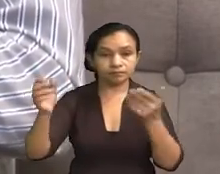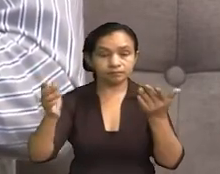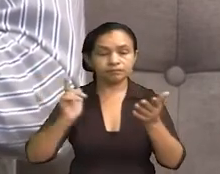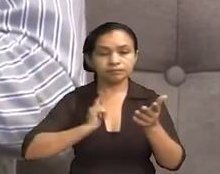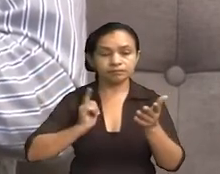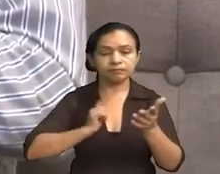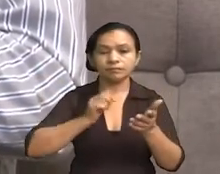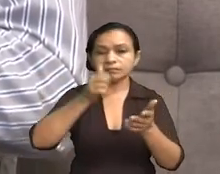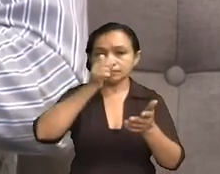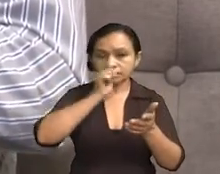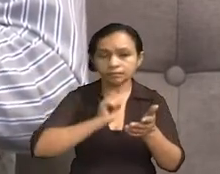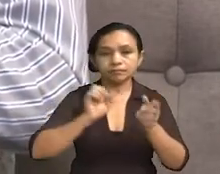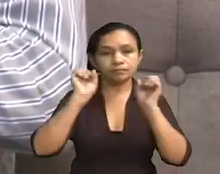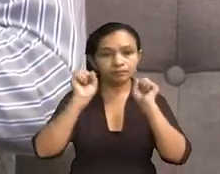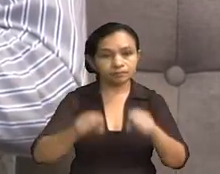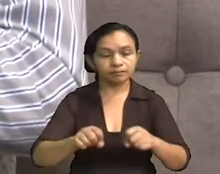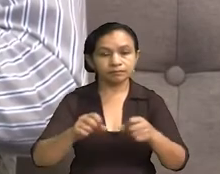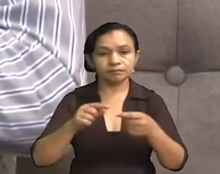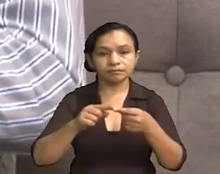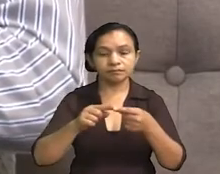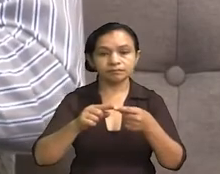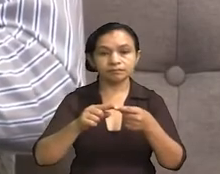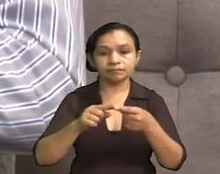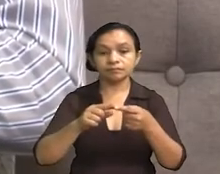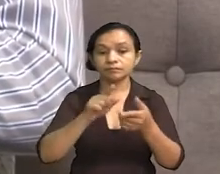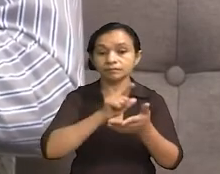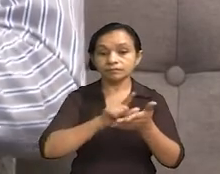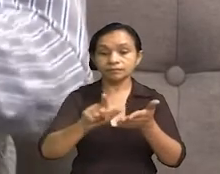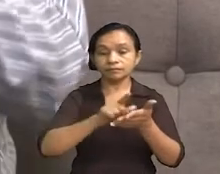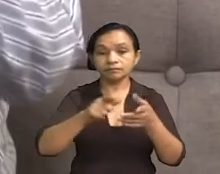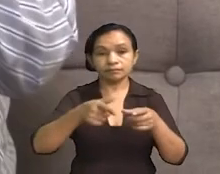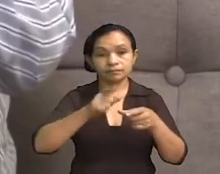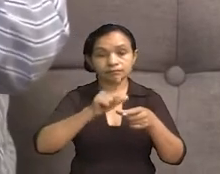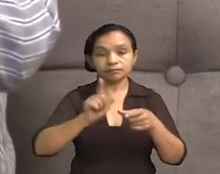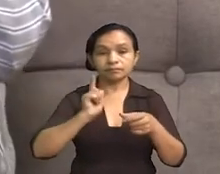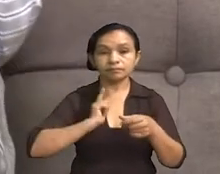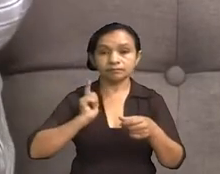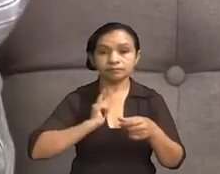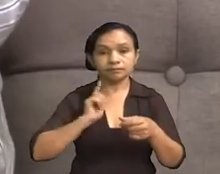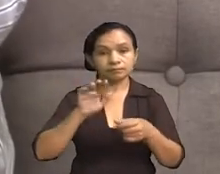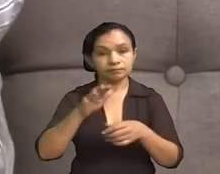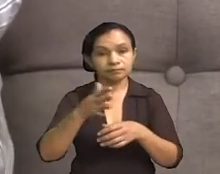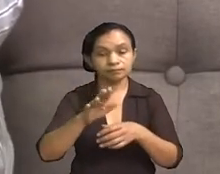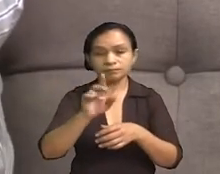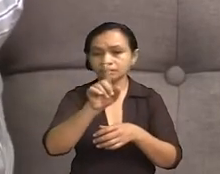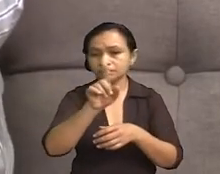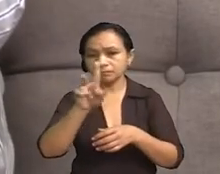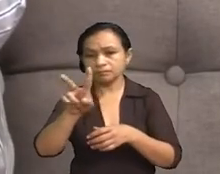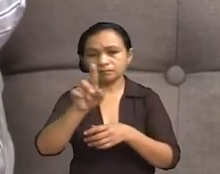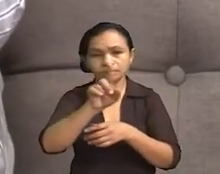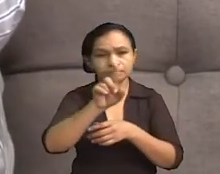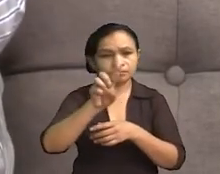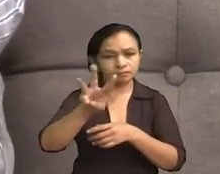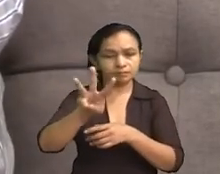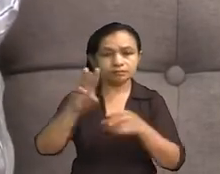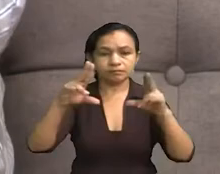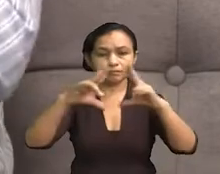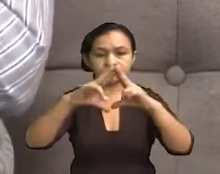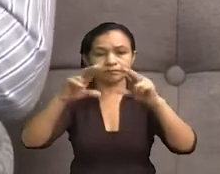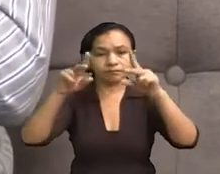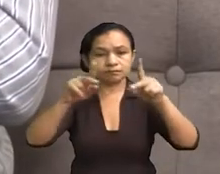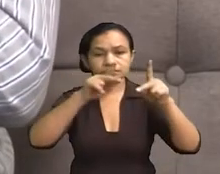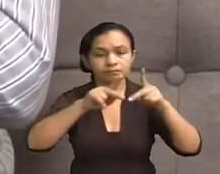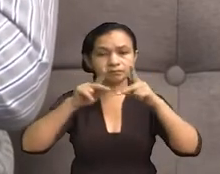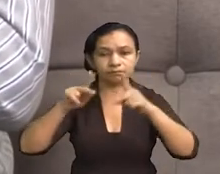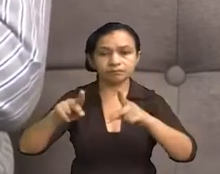tienen acceso al agua. Y al alcantarillado sanitario lo andaba como por 12, 13 nicaragüenses que tenían